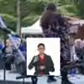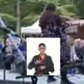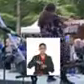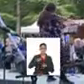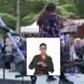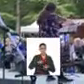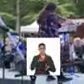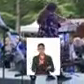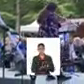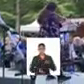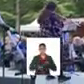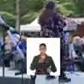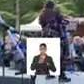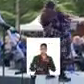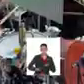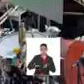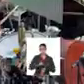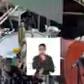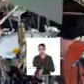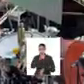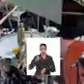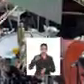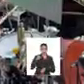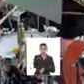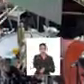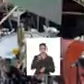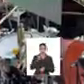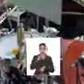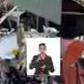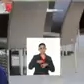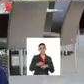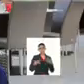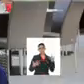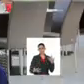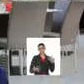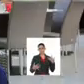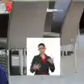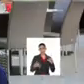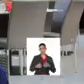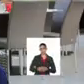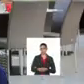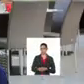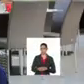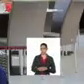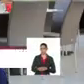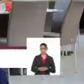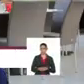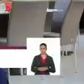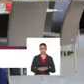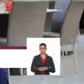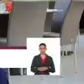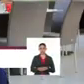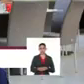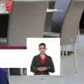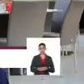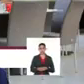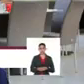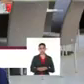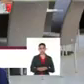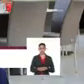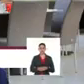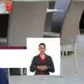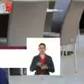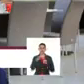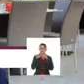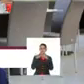soprano Bárbara Llanes, el percusionista Yaroldi y en la guitarra Abel Acosta. Y bueno, eso es muy halagador. La verdad, haber sido escogido para